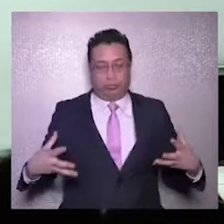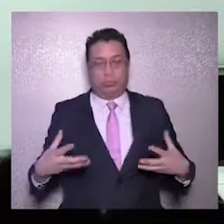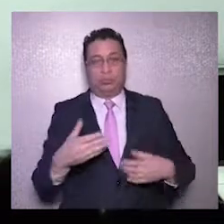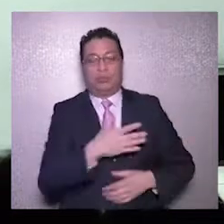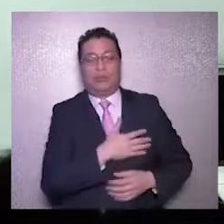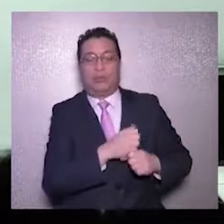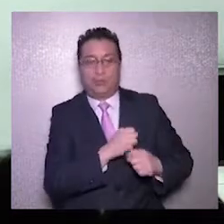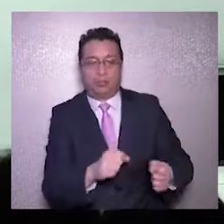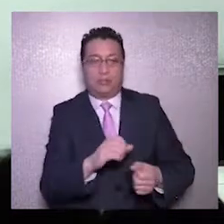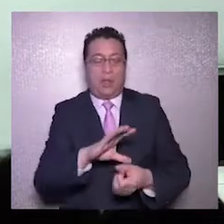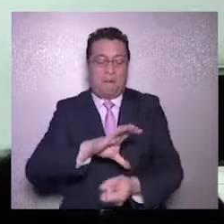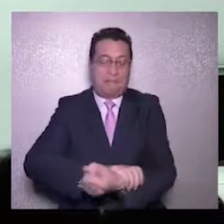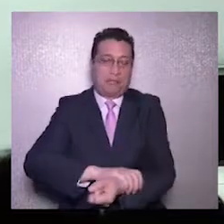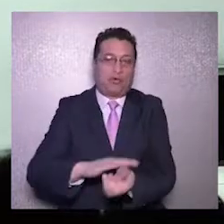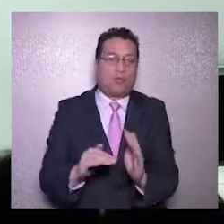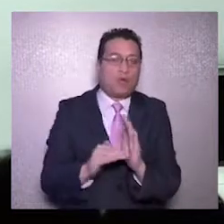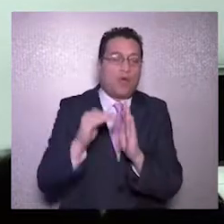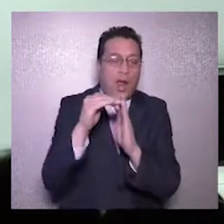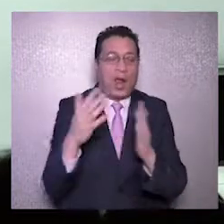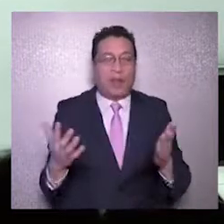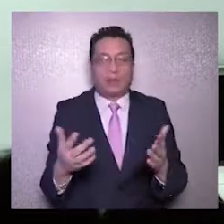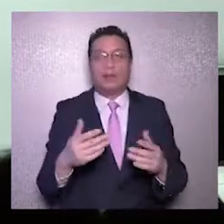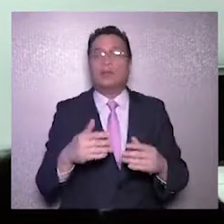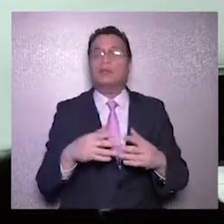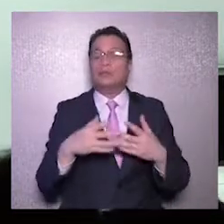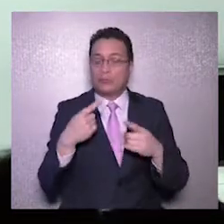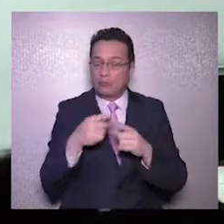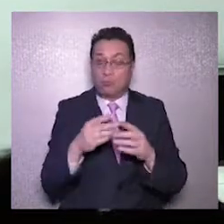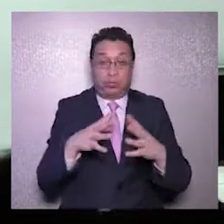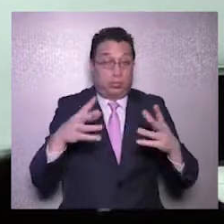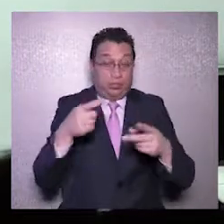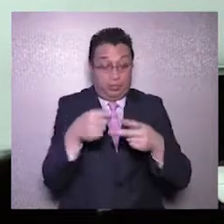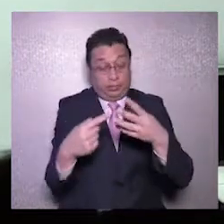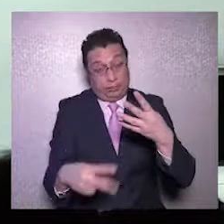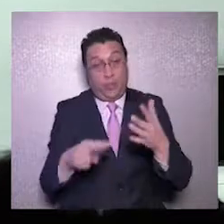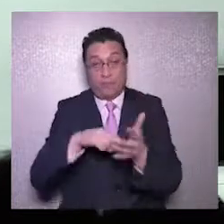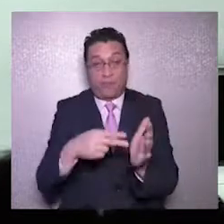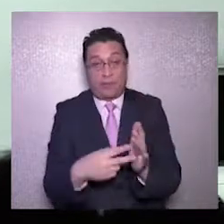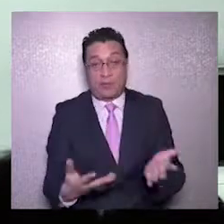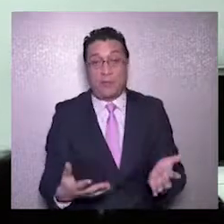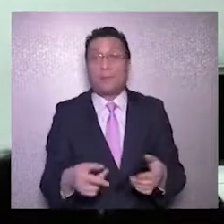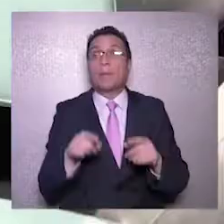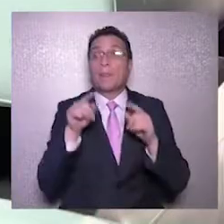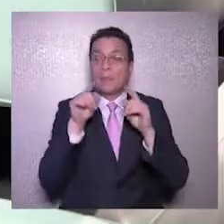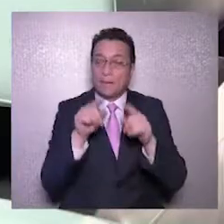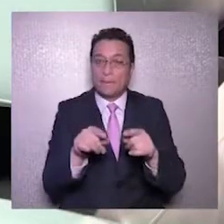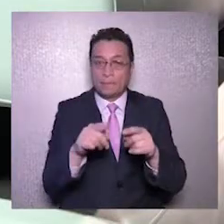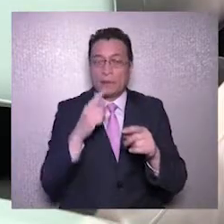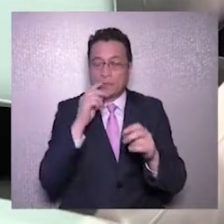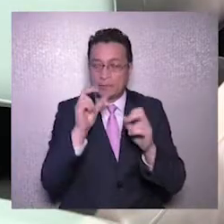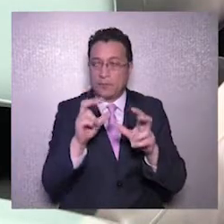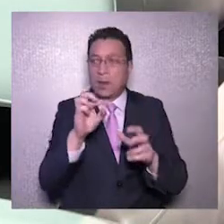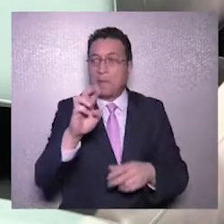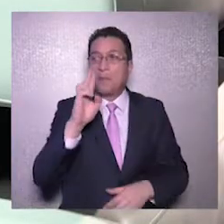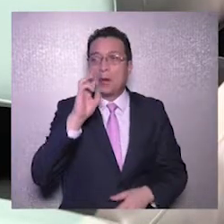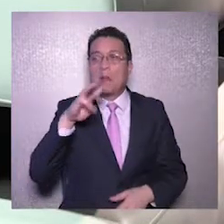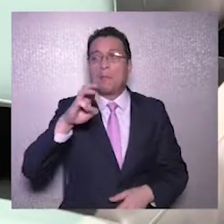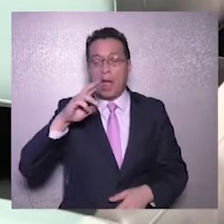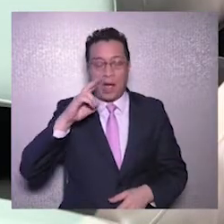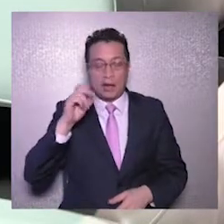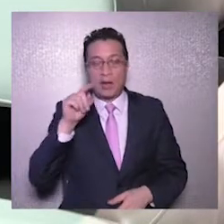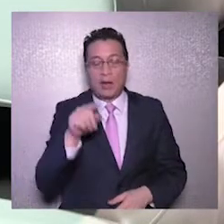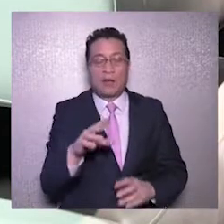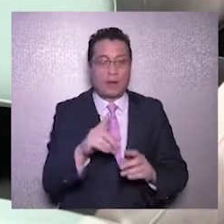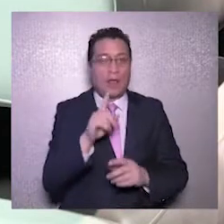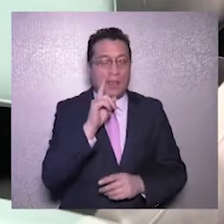infartados, hipertensos, depresivos, un desastre. Entonces, la atención primaria es relevante, pero la atención primaria cuando